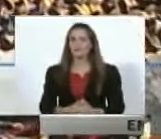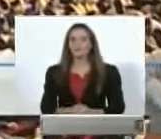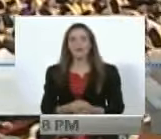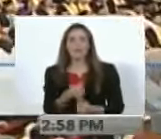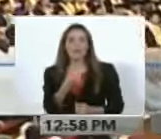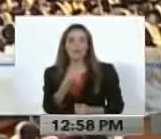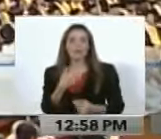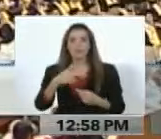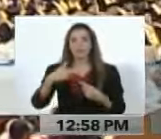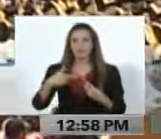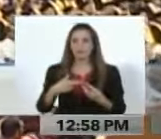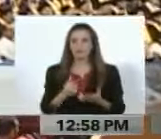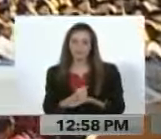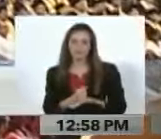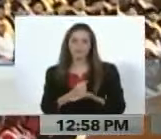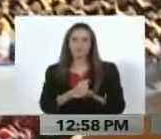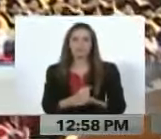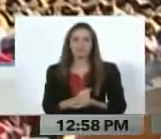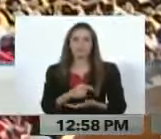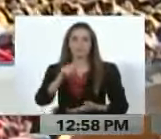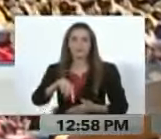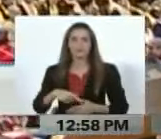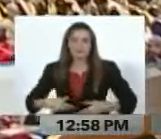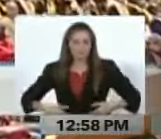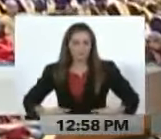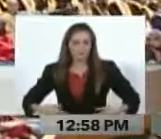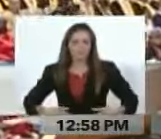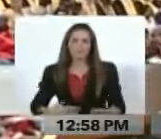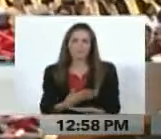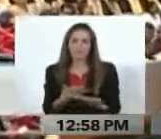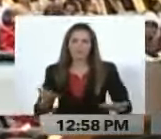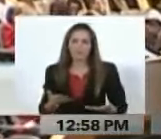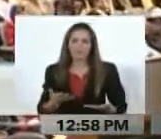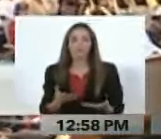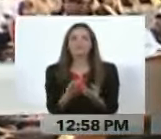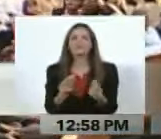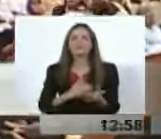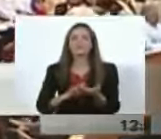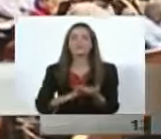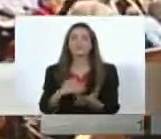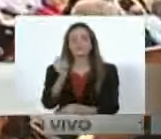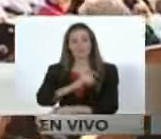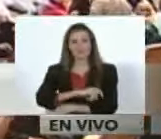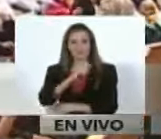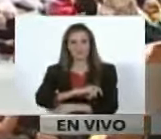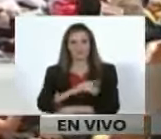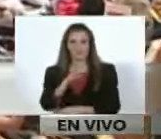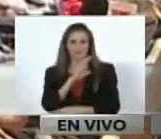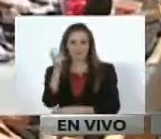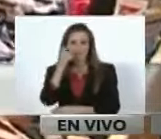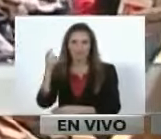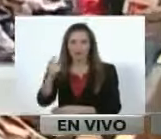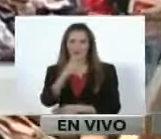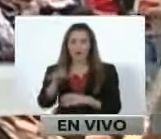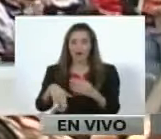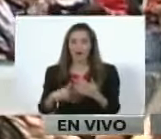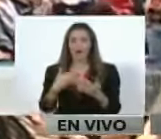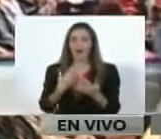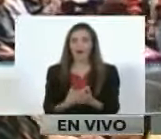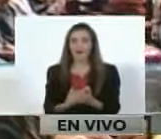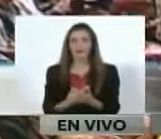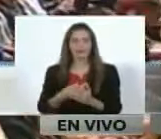recursos y a contribuir en el esfuerzo de todos para resolver las necesidades de nuestro pueblo hasta llegar a